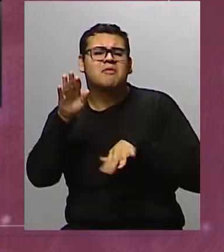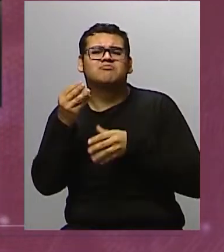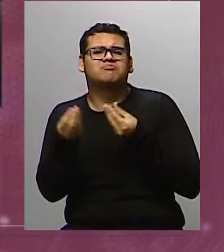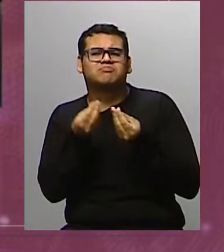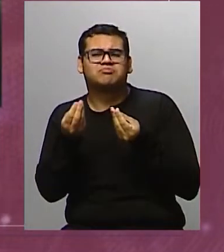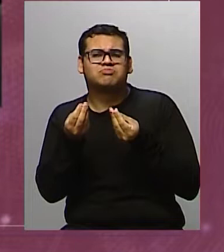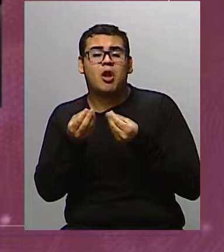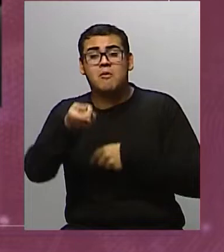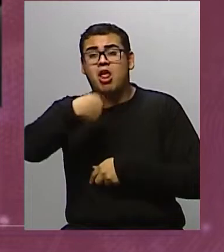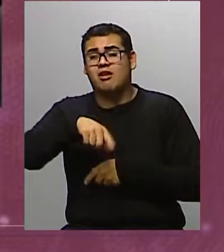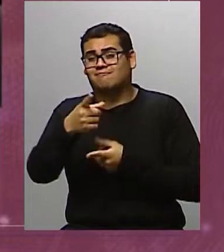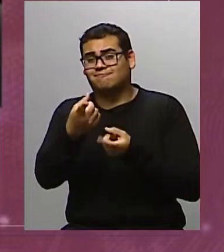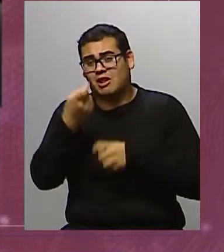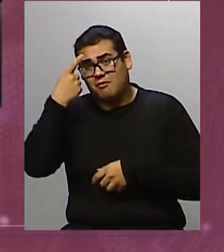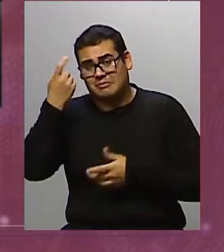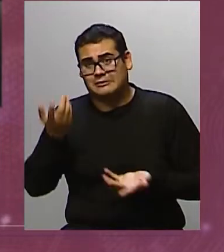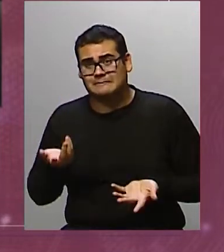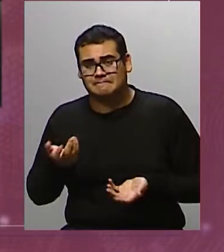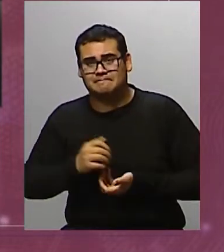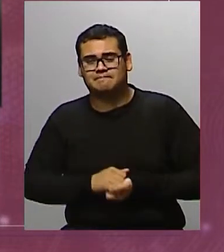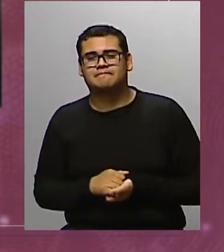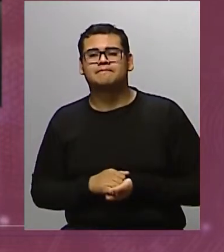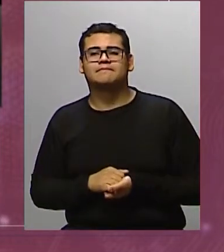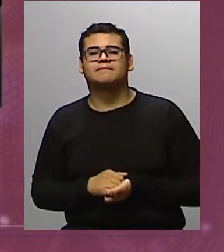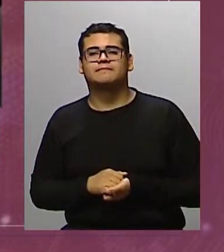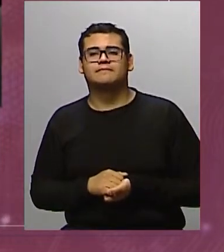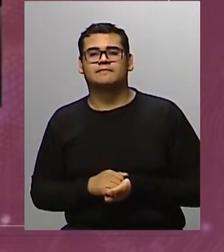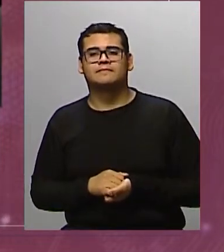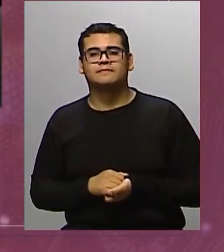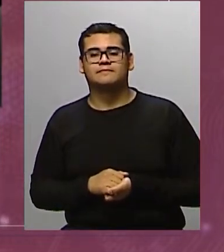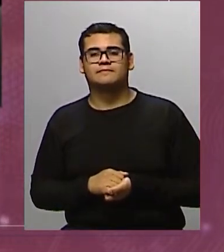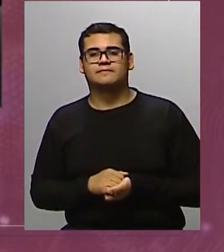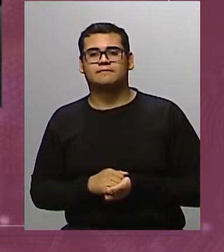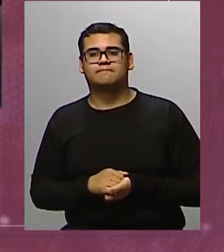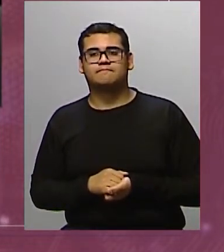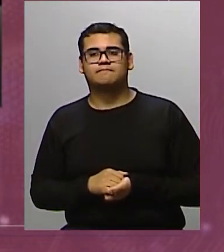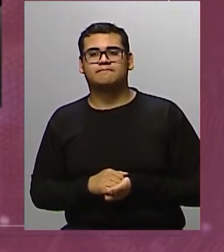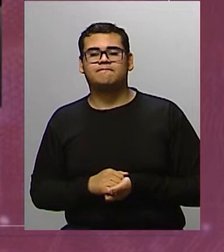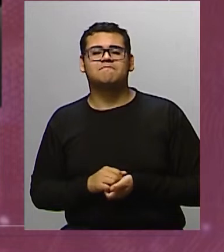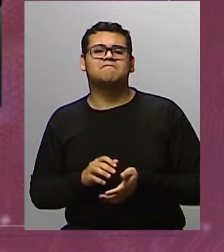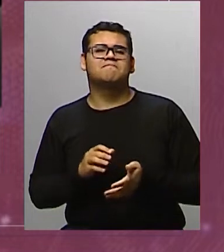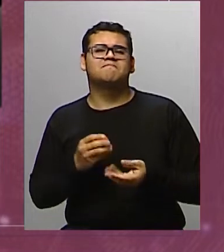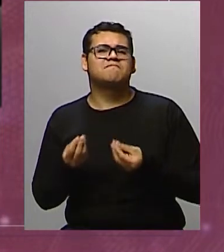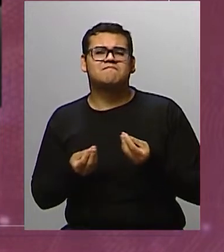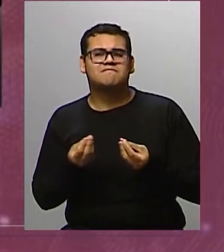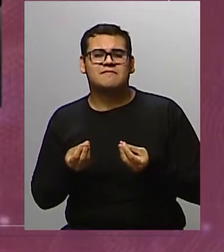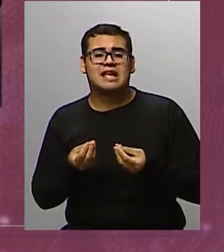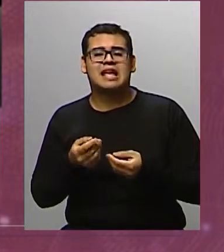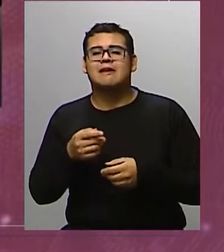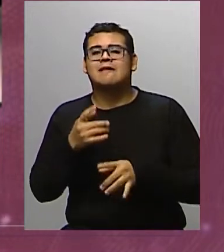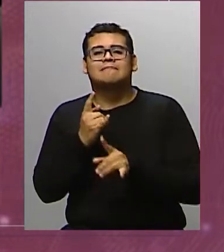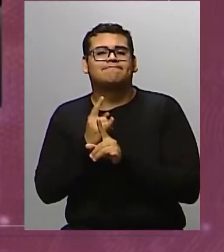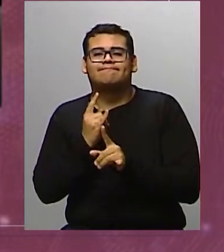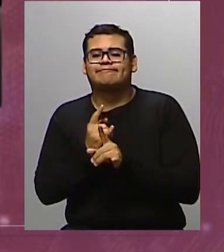que educarnos en el tema, ¿no? Sí, bueno, lo que ha pasado es que siempre los humedales han sido el fondo